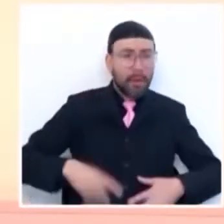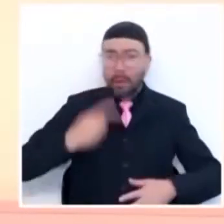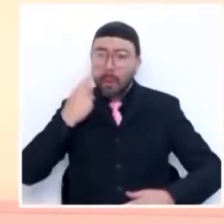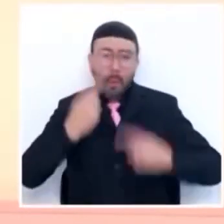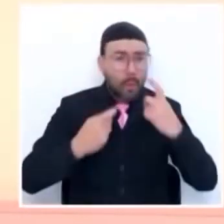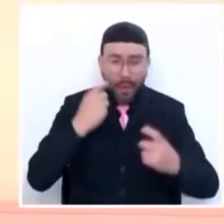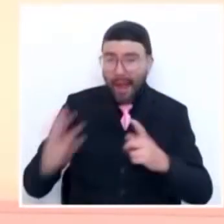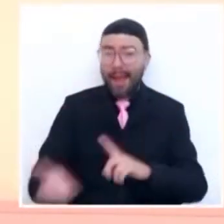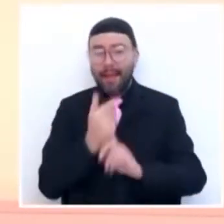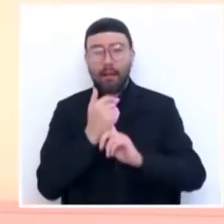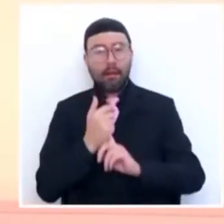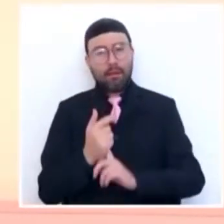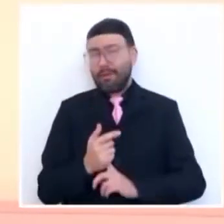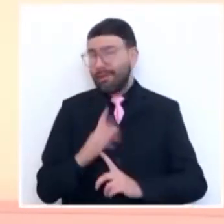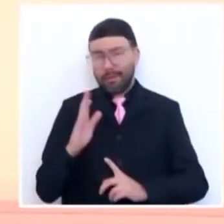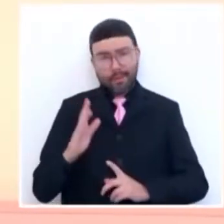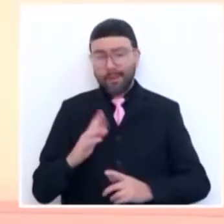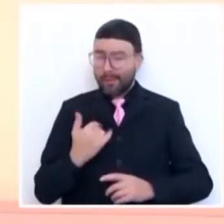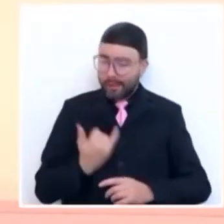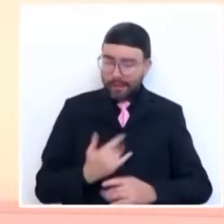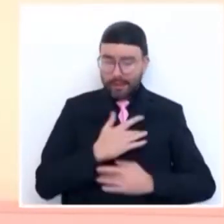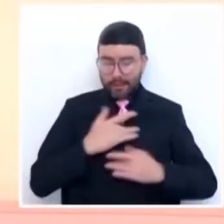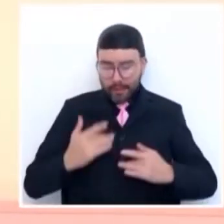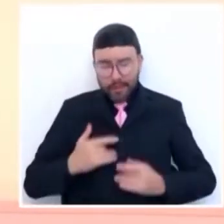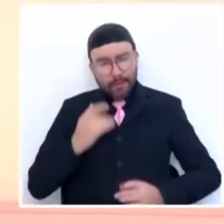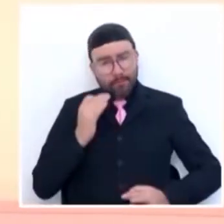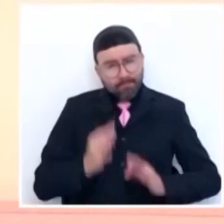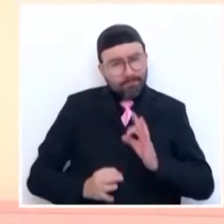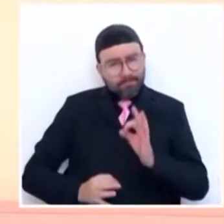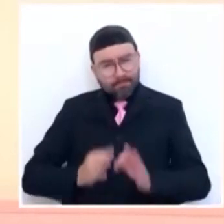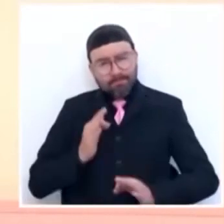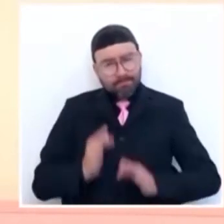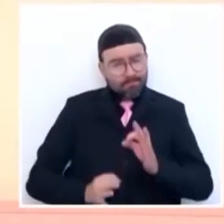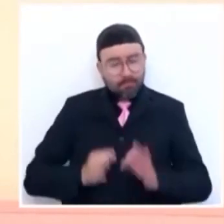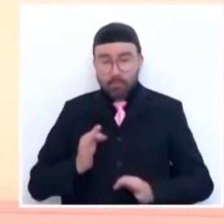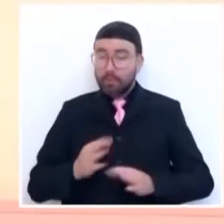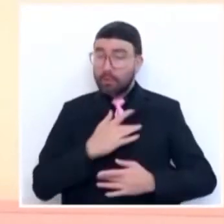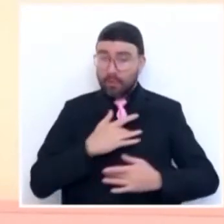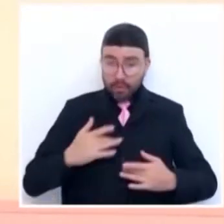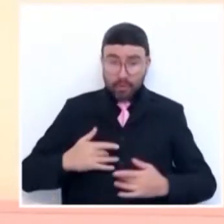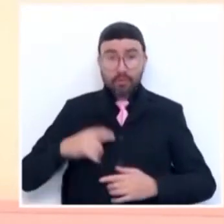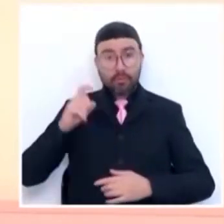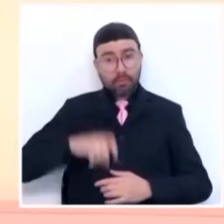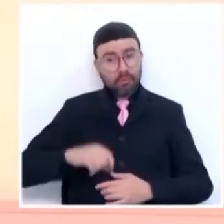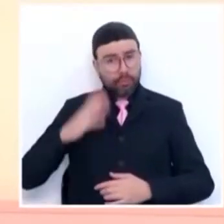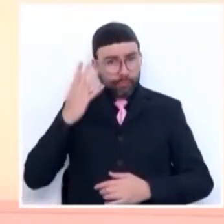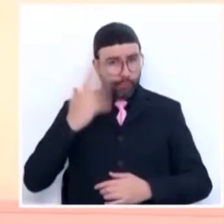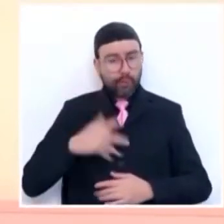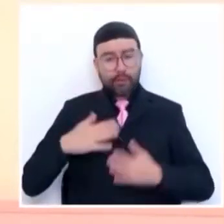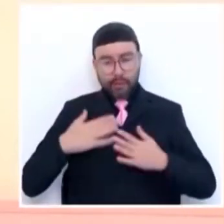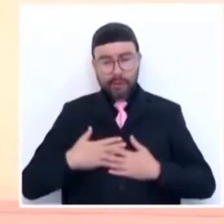algo que se cultiva y se cultiva permanentemente. Ser saludable debe ser un hábito de todos los días.